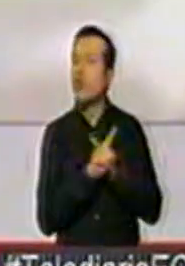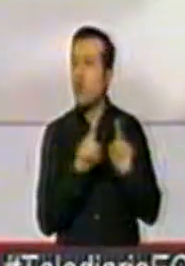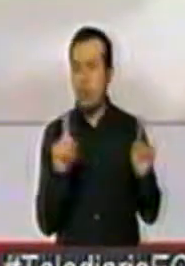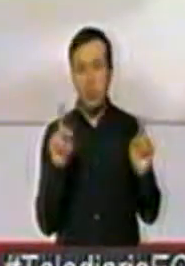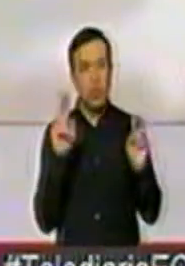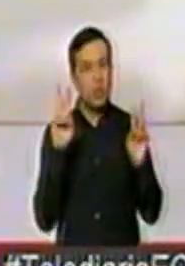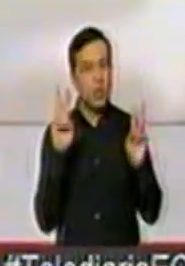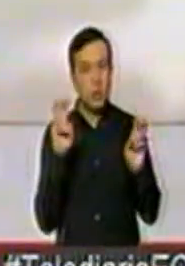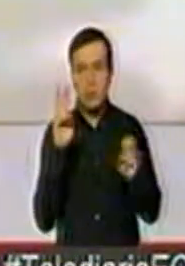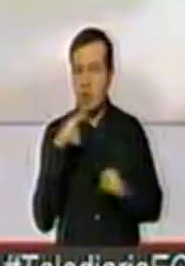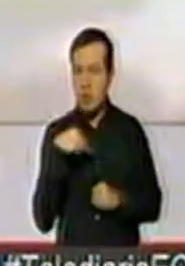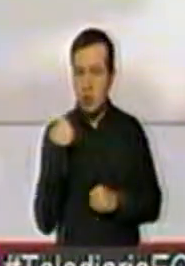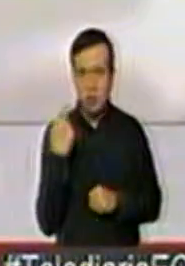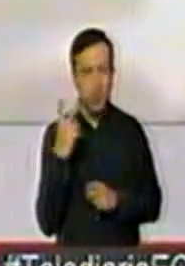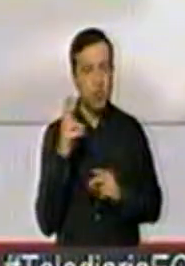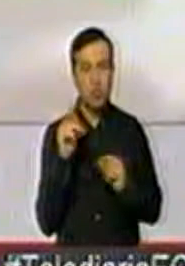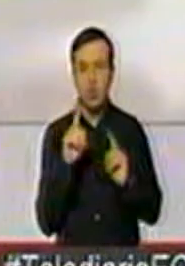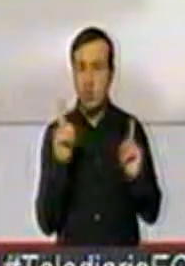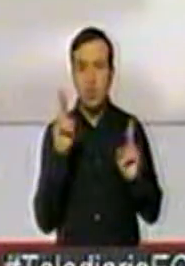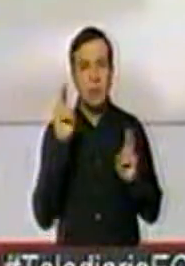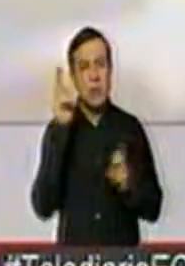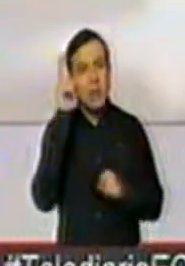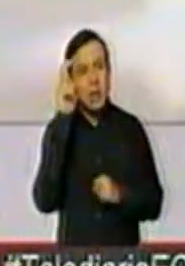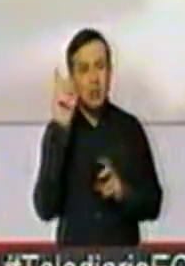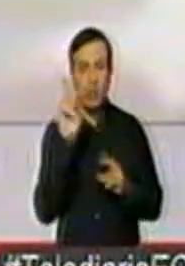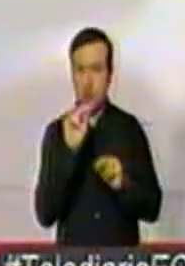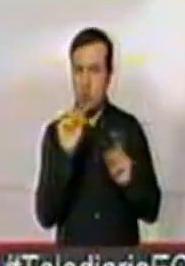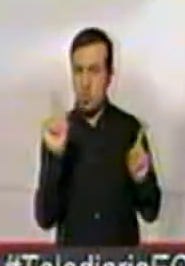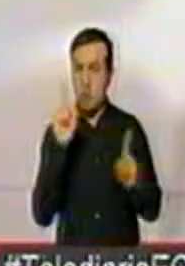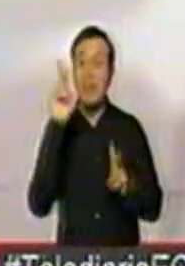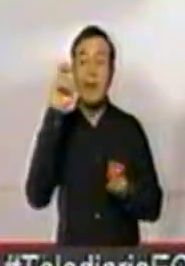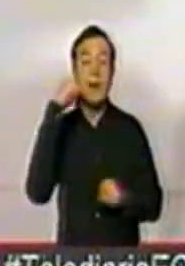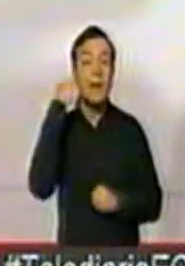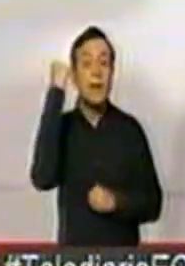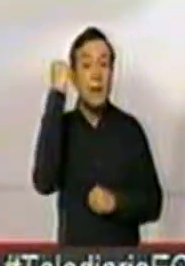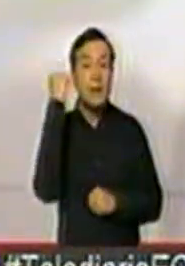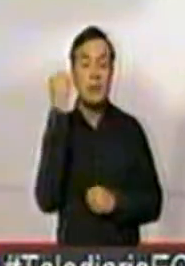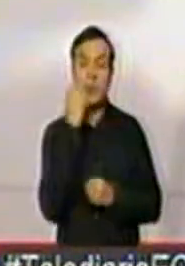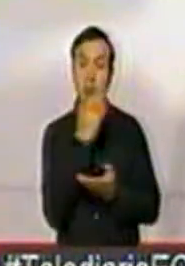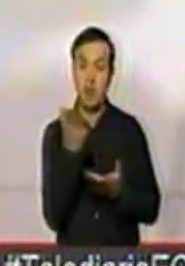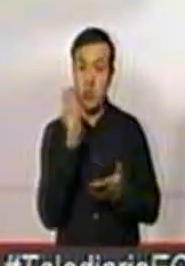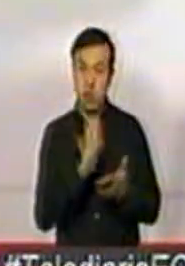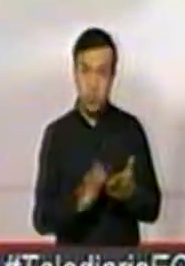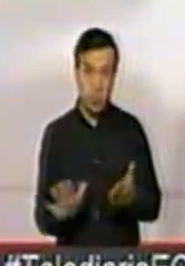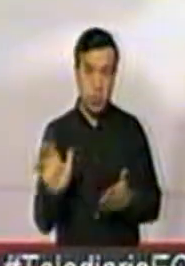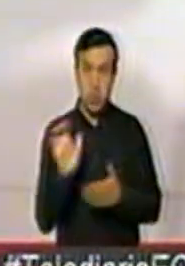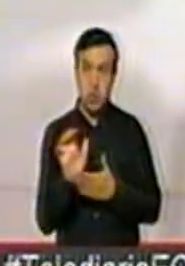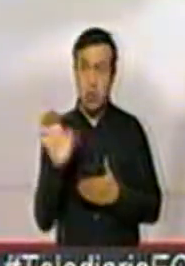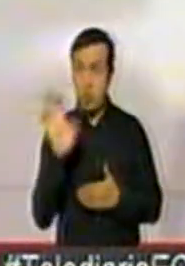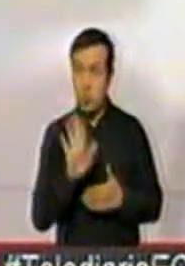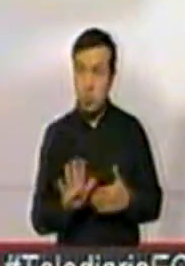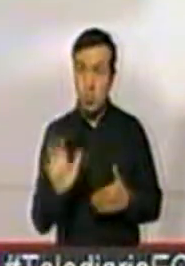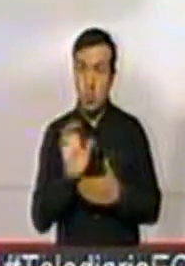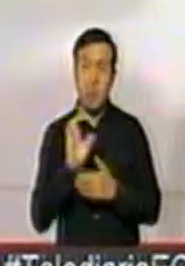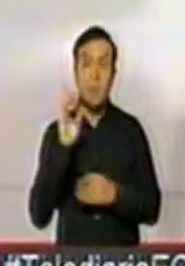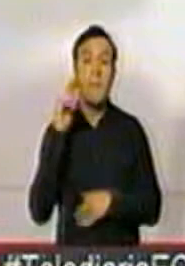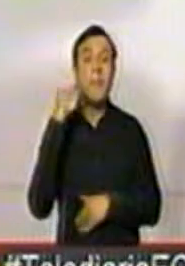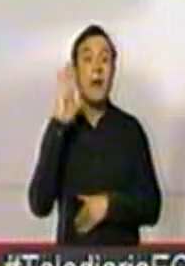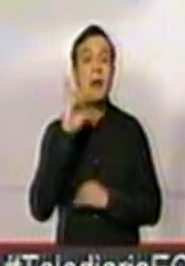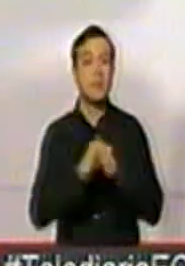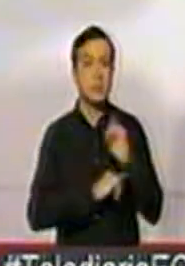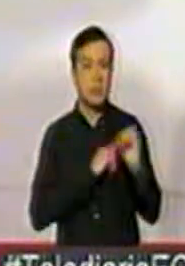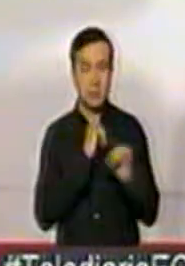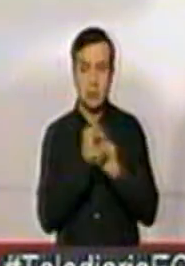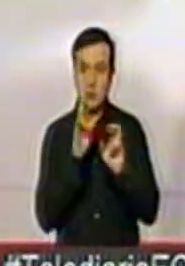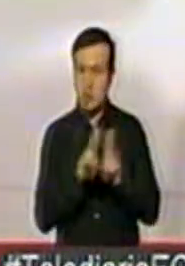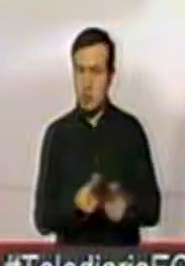ningún tipo de religión, ningún tipo de creencia, sino de derecho. Estamos hablando de que en el país, y no solo en el país, inclusive a nivel internacional de